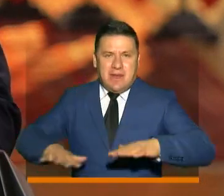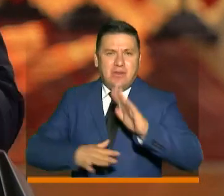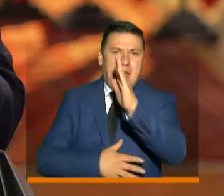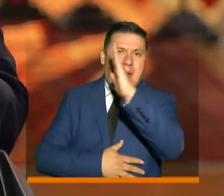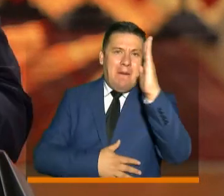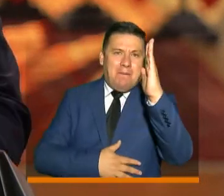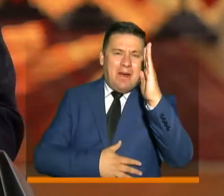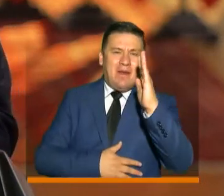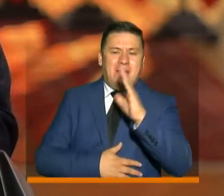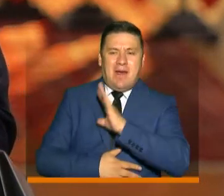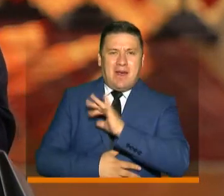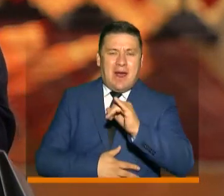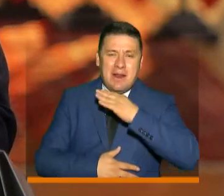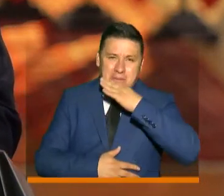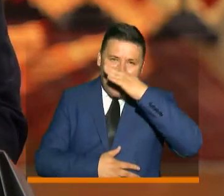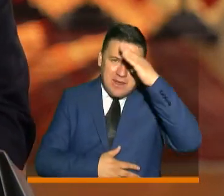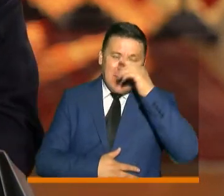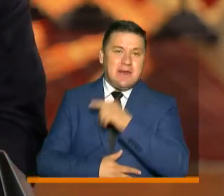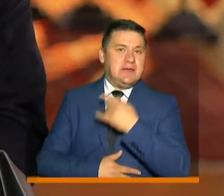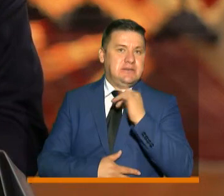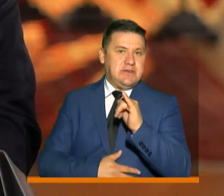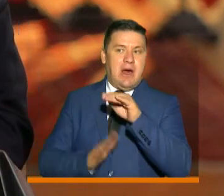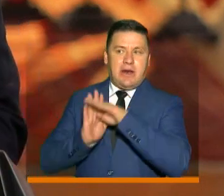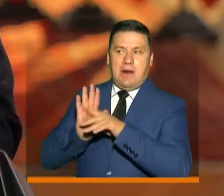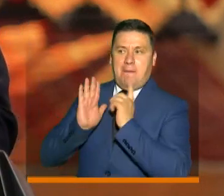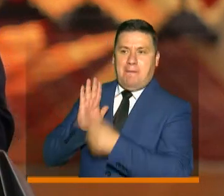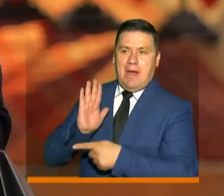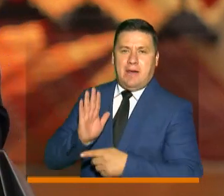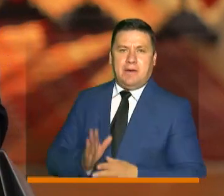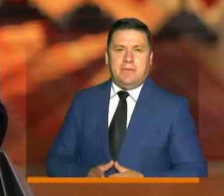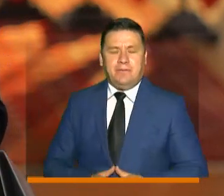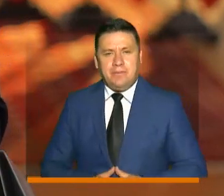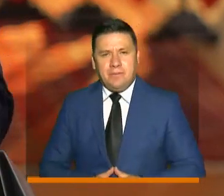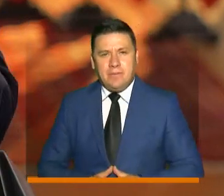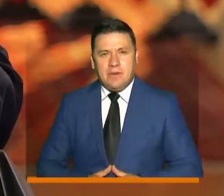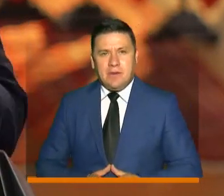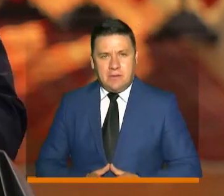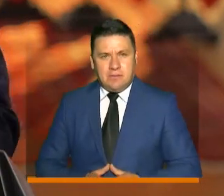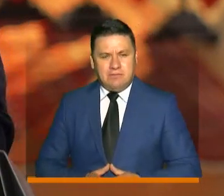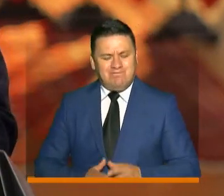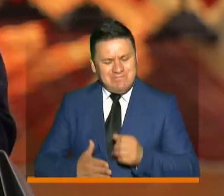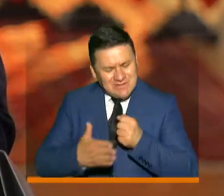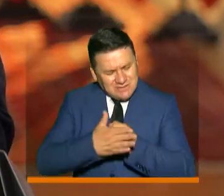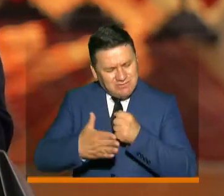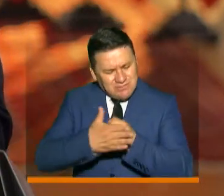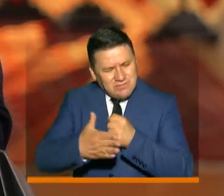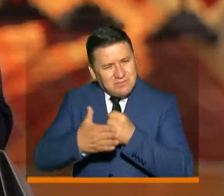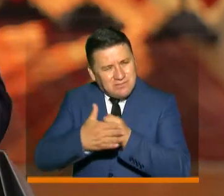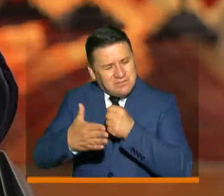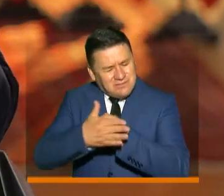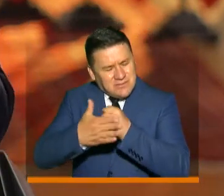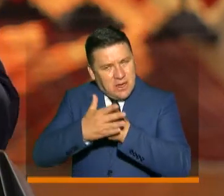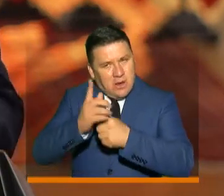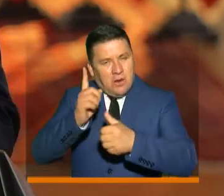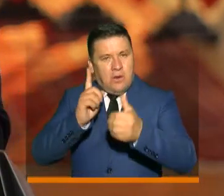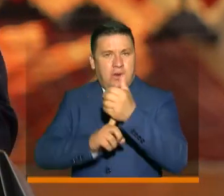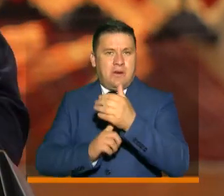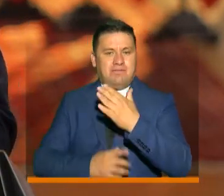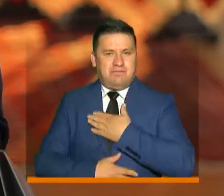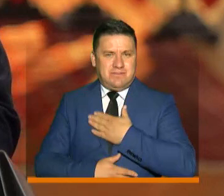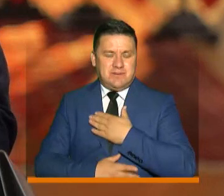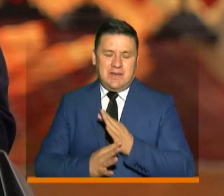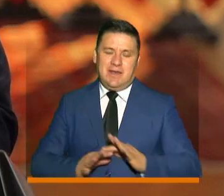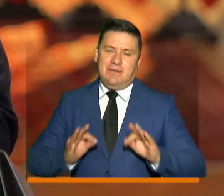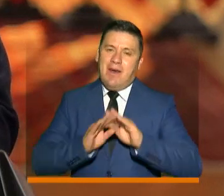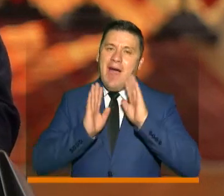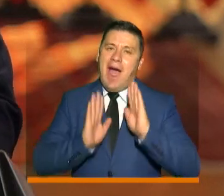barranquilla cali medellín ya fueron reglamentadas la perseverancia también parte de nuestra